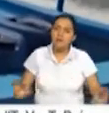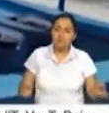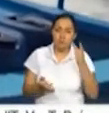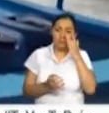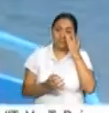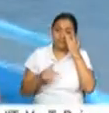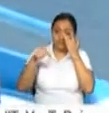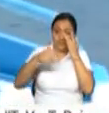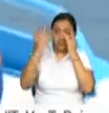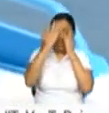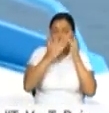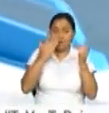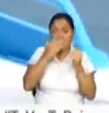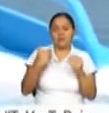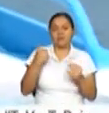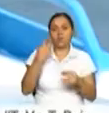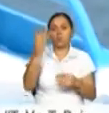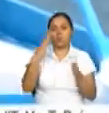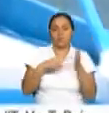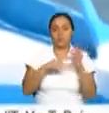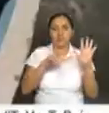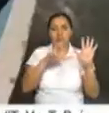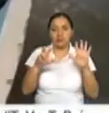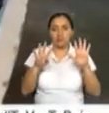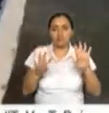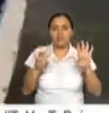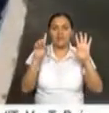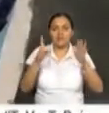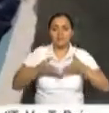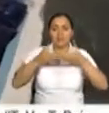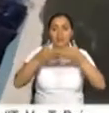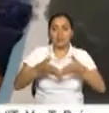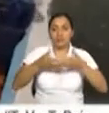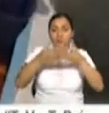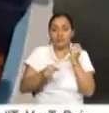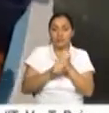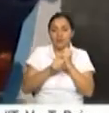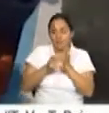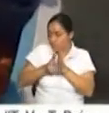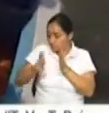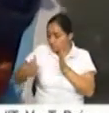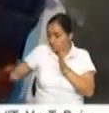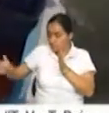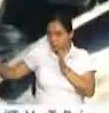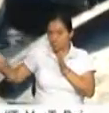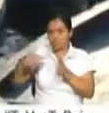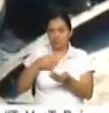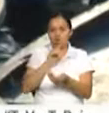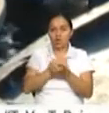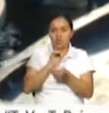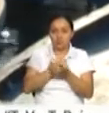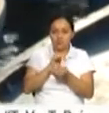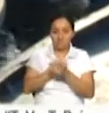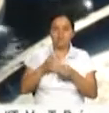esmeraldas cuenta con cuatro mil 896 embarcaciones artesanales que se dedican a la captura y recolección de concha ostra